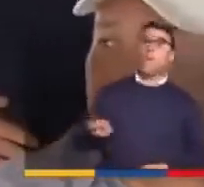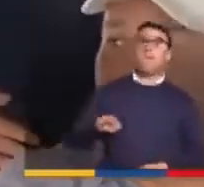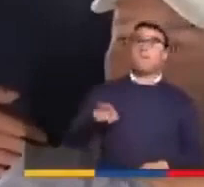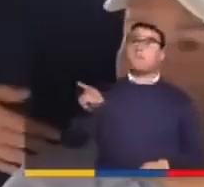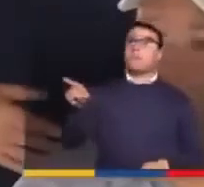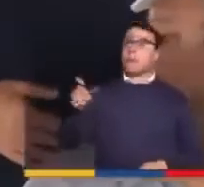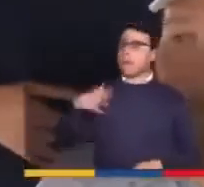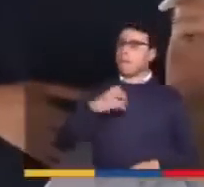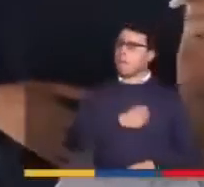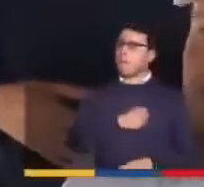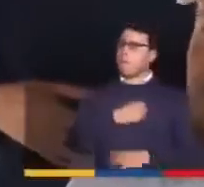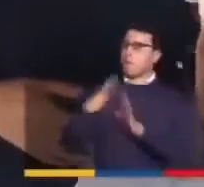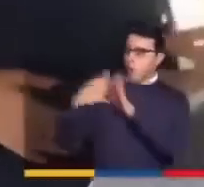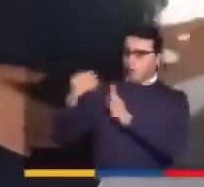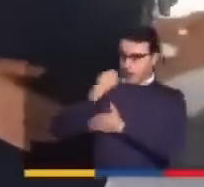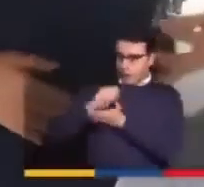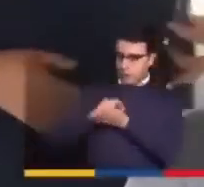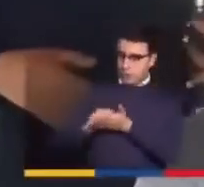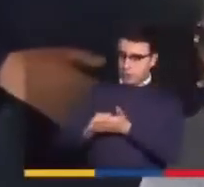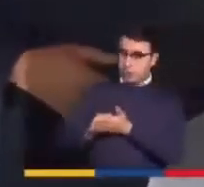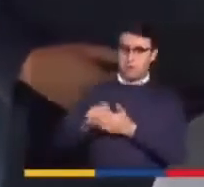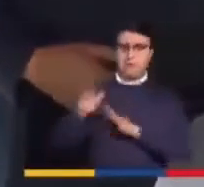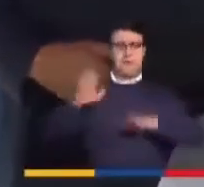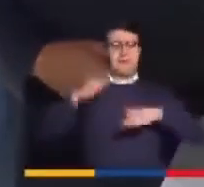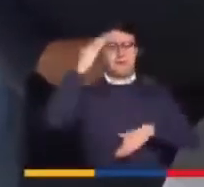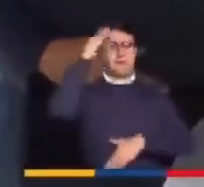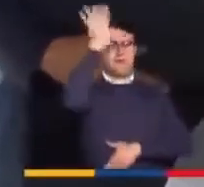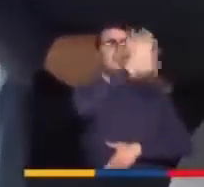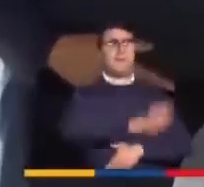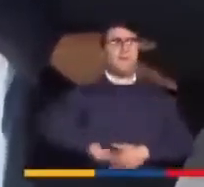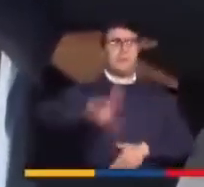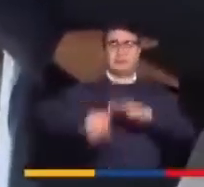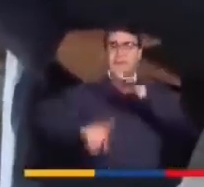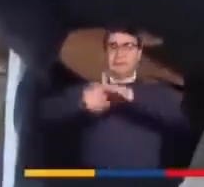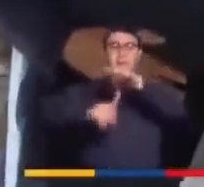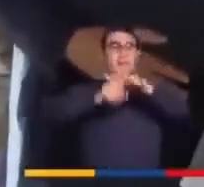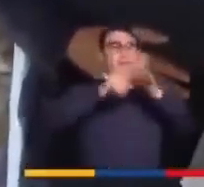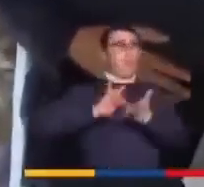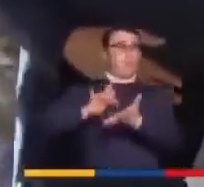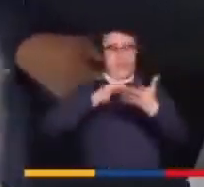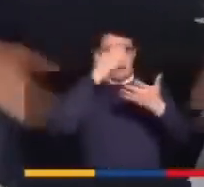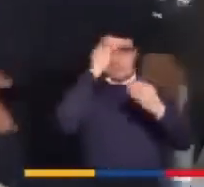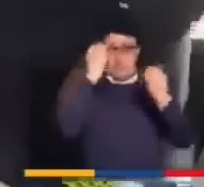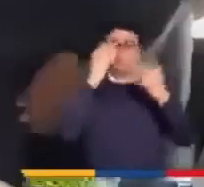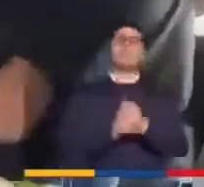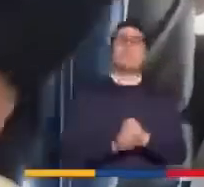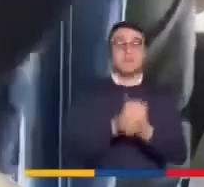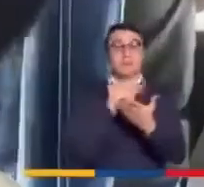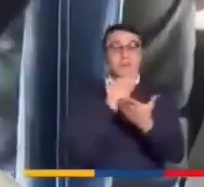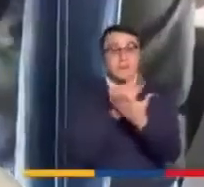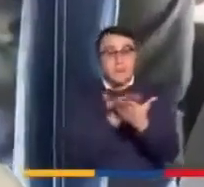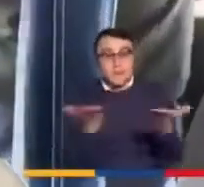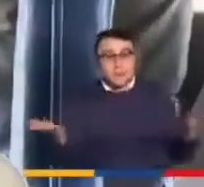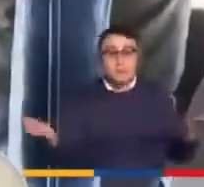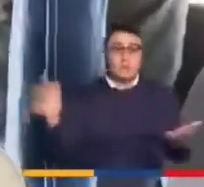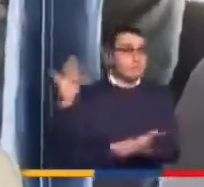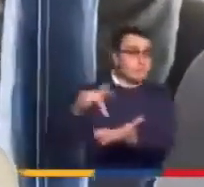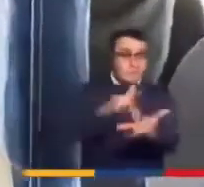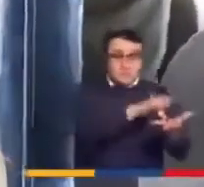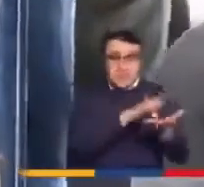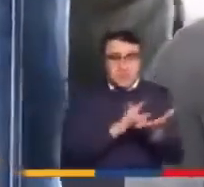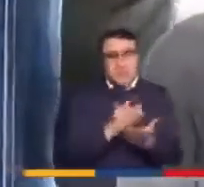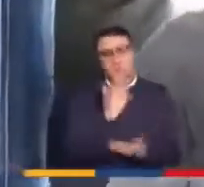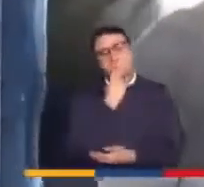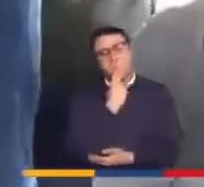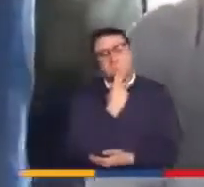me anote eso para que no, entre tantas urgencias, no se nos olvide. Bueno, gracias, muy amables por su presencia,